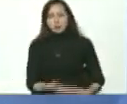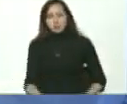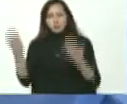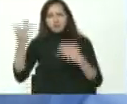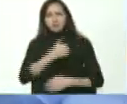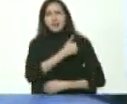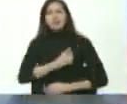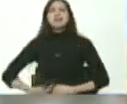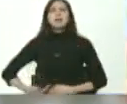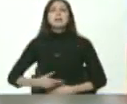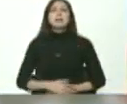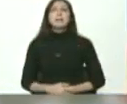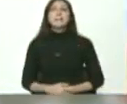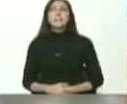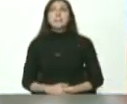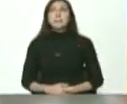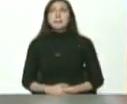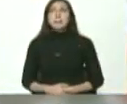presidente.